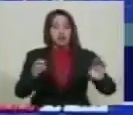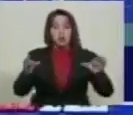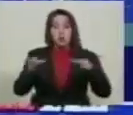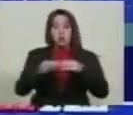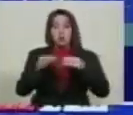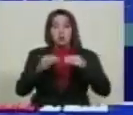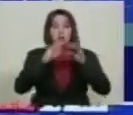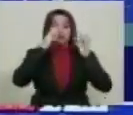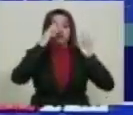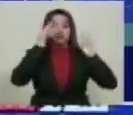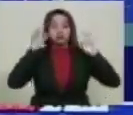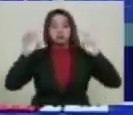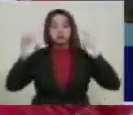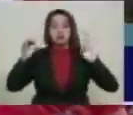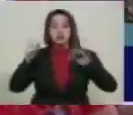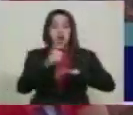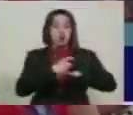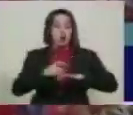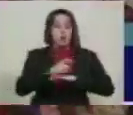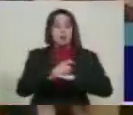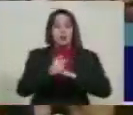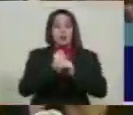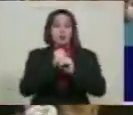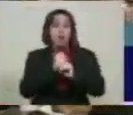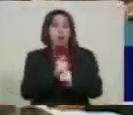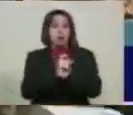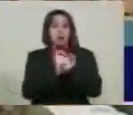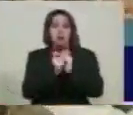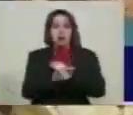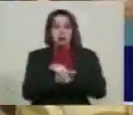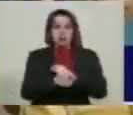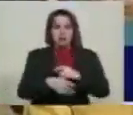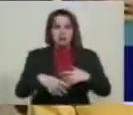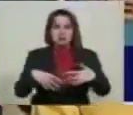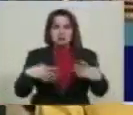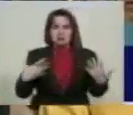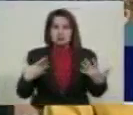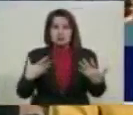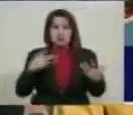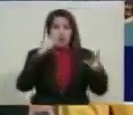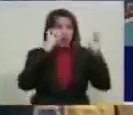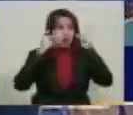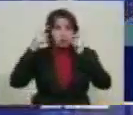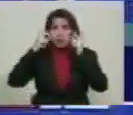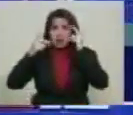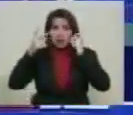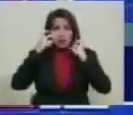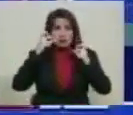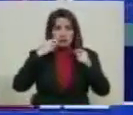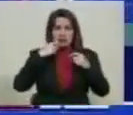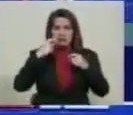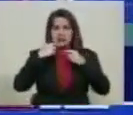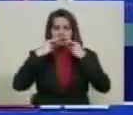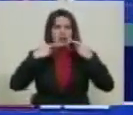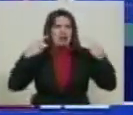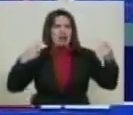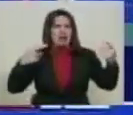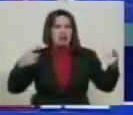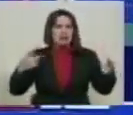gobierno transitoria. Cualquiera en Venezuela que me escuche puede decir que estoy exagerando.